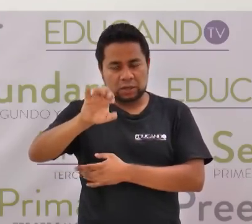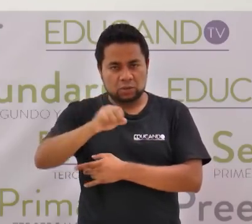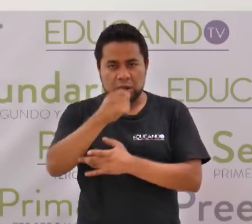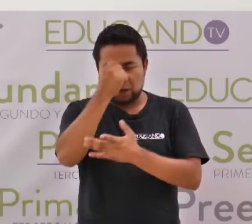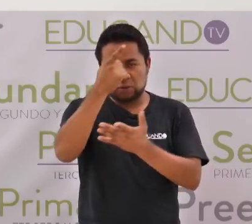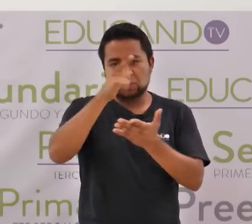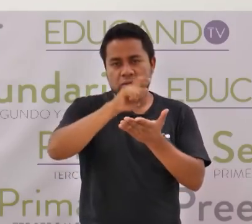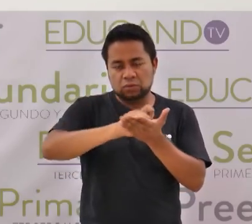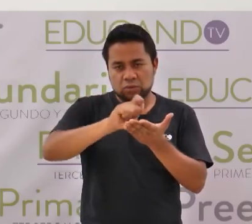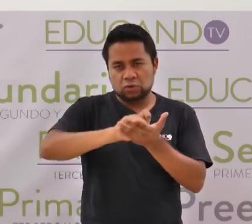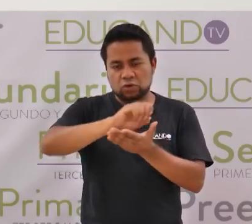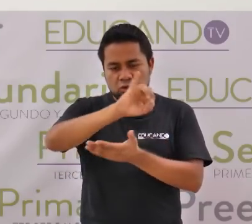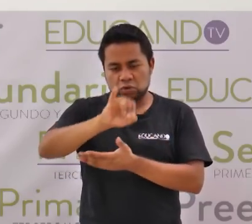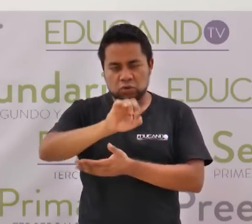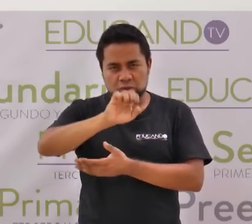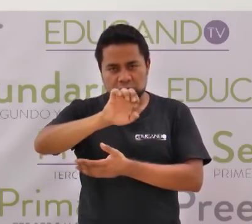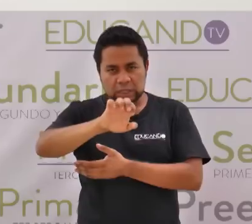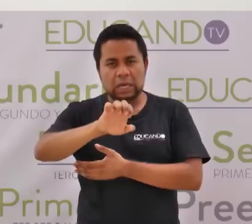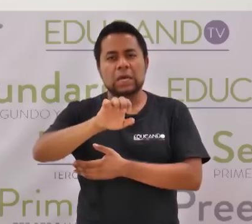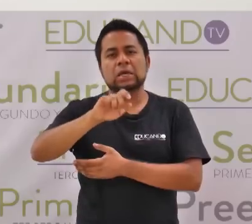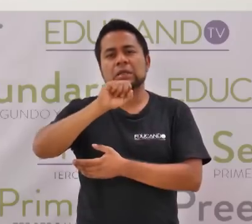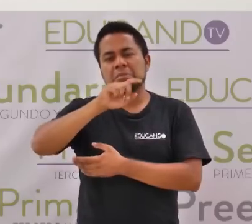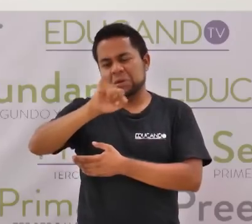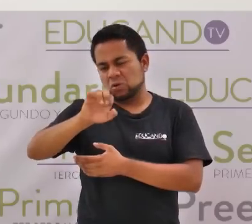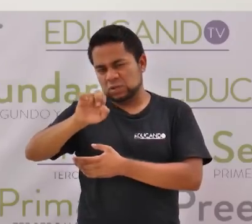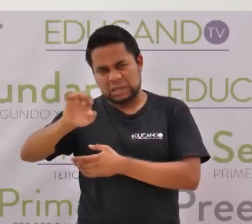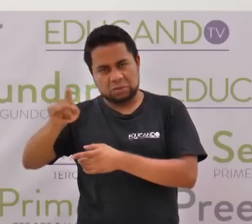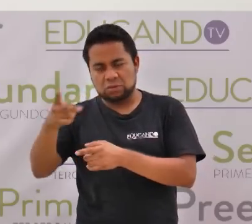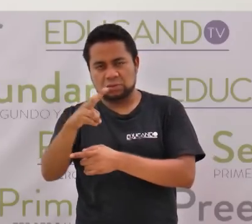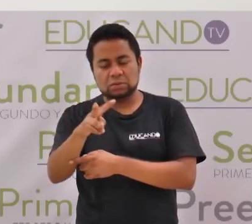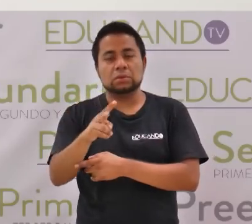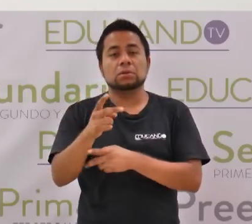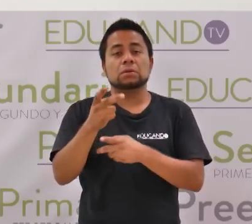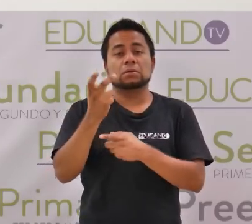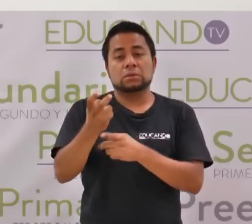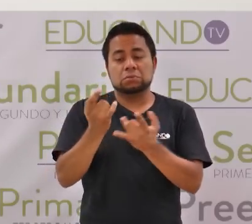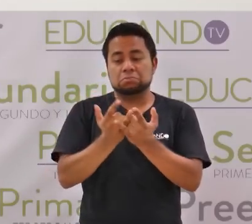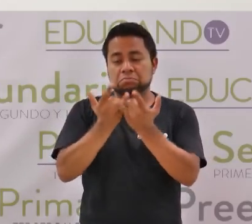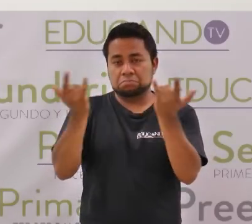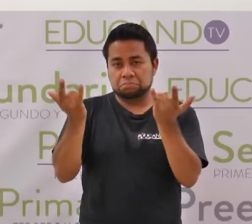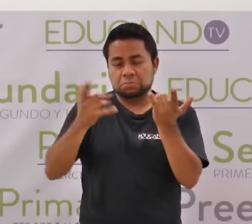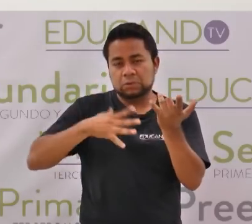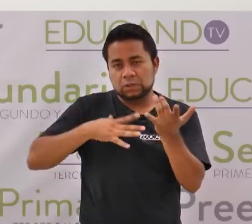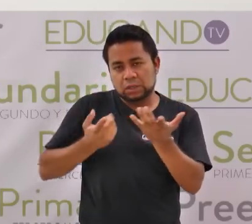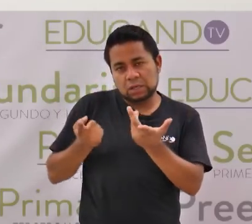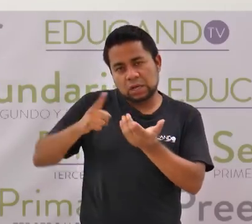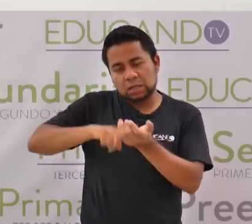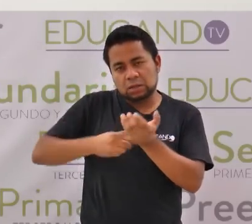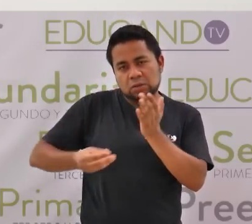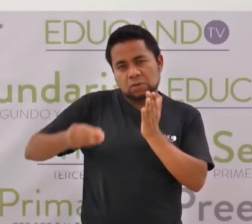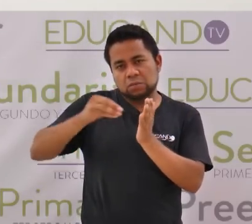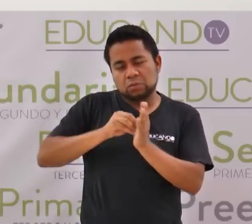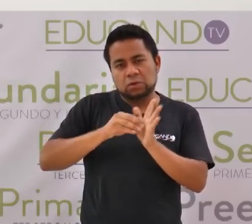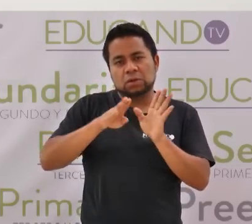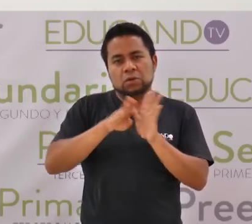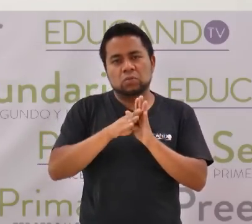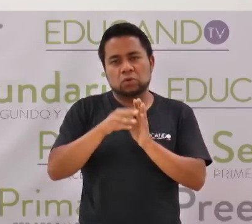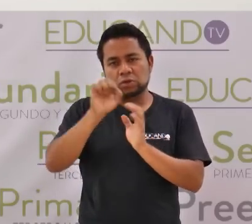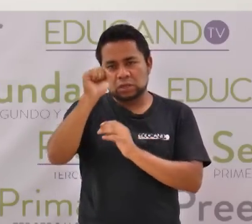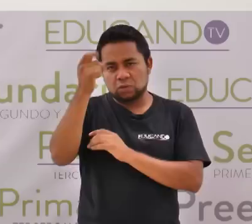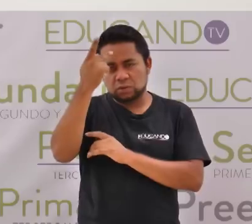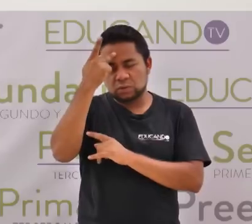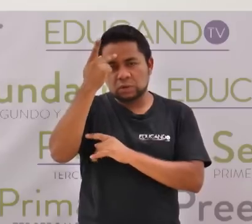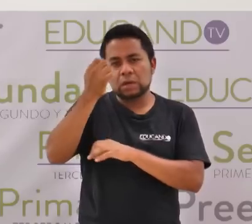de Cuéllar y José María Villasana. La historieta aparecía en La Ilustración